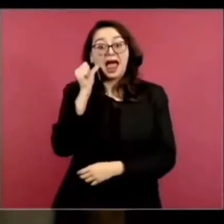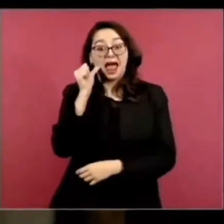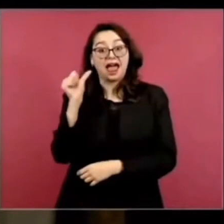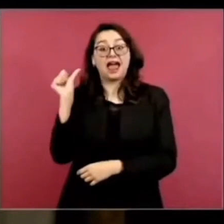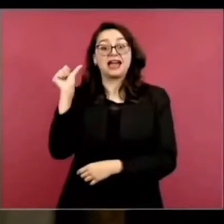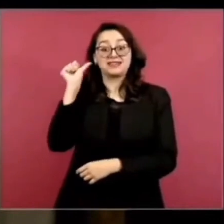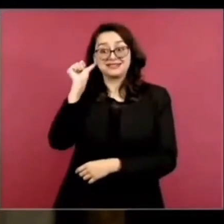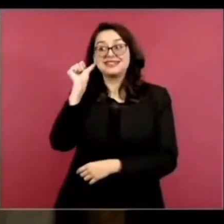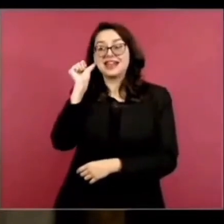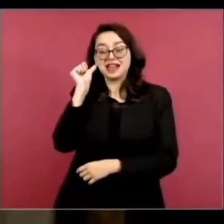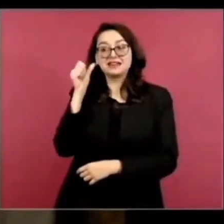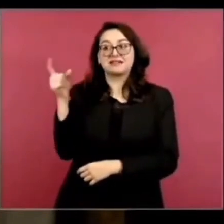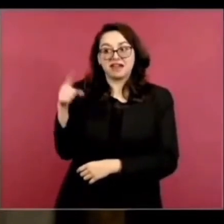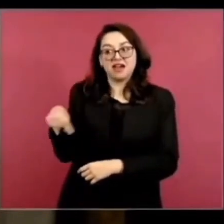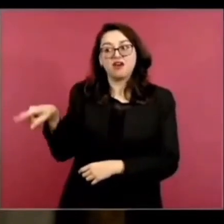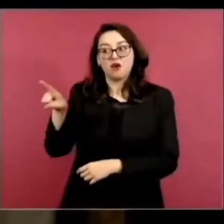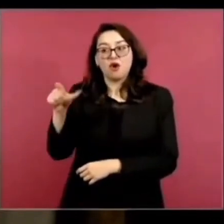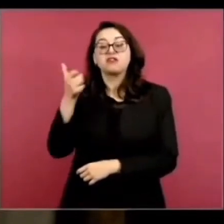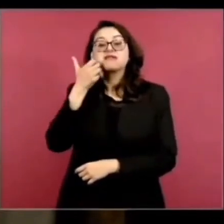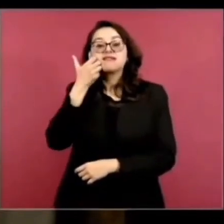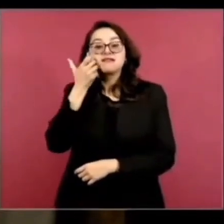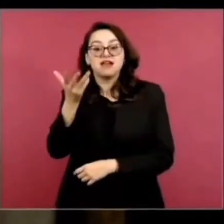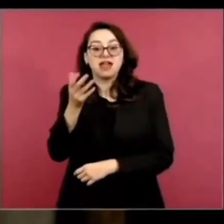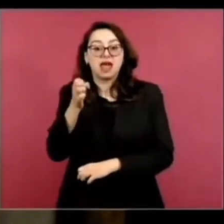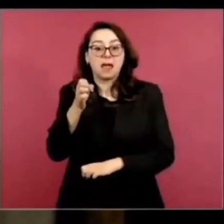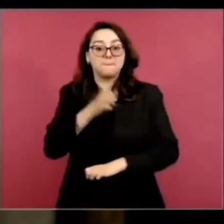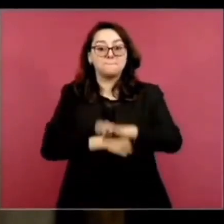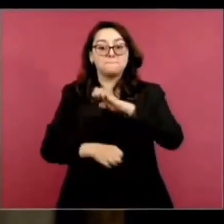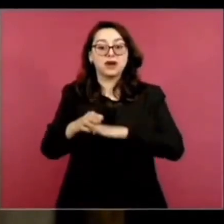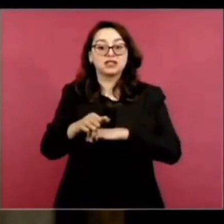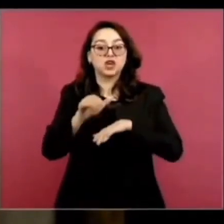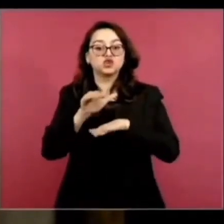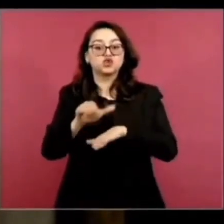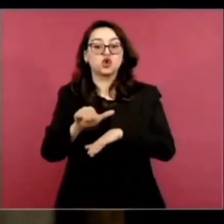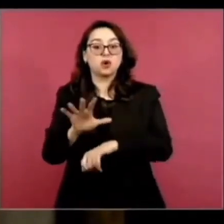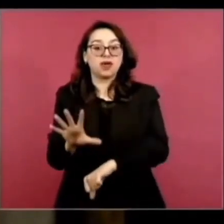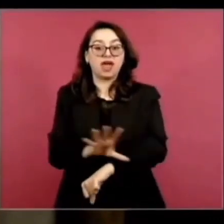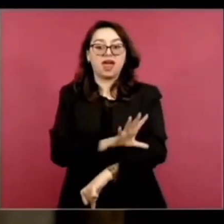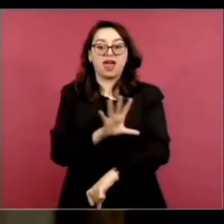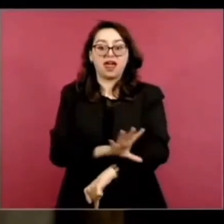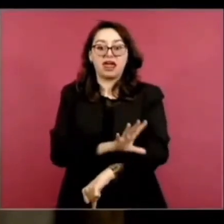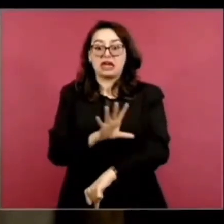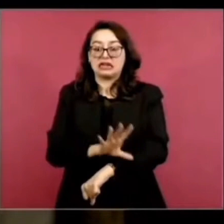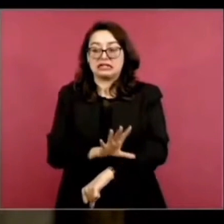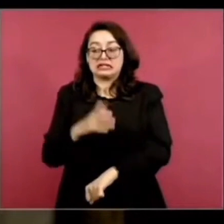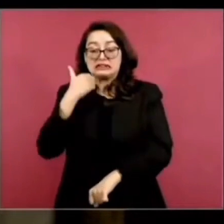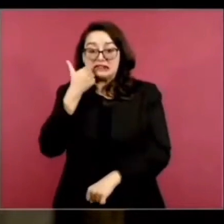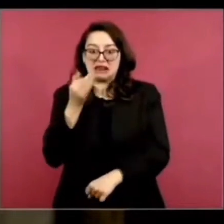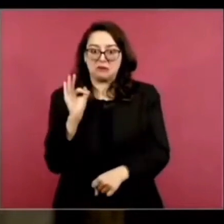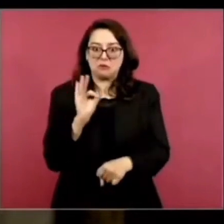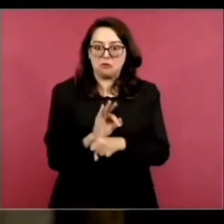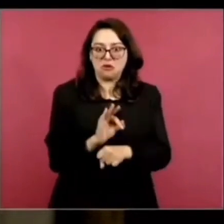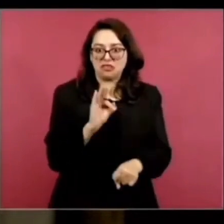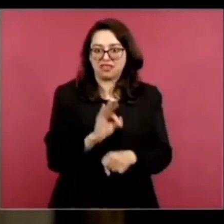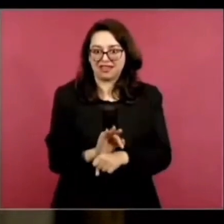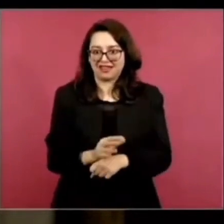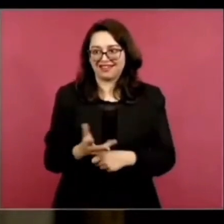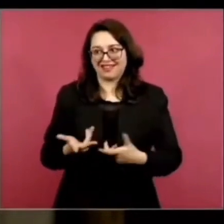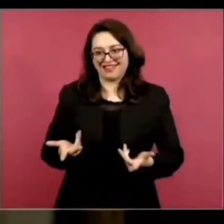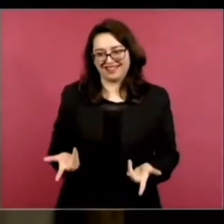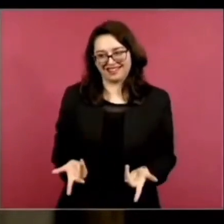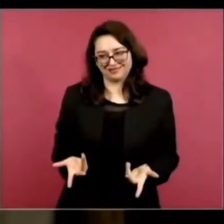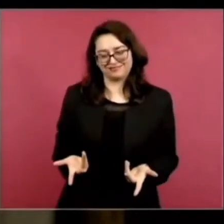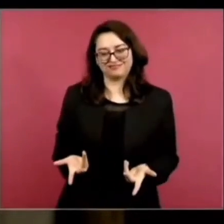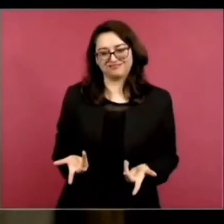amparos a empresas para de alguna manera echar para atrás la reforma de la ley